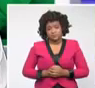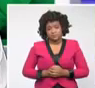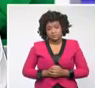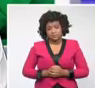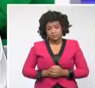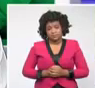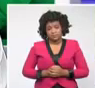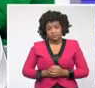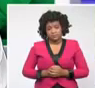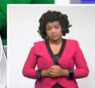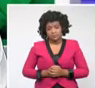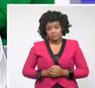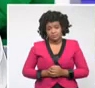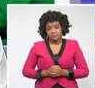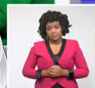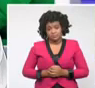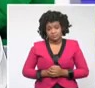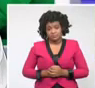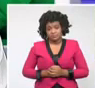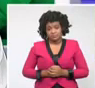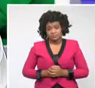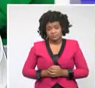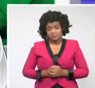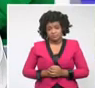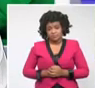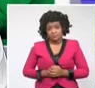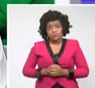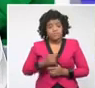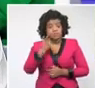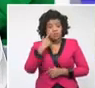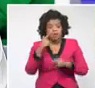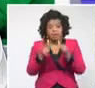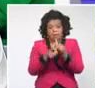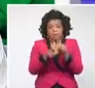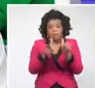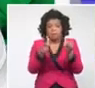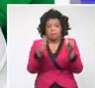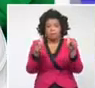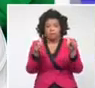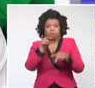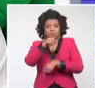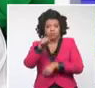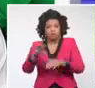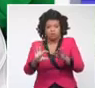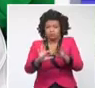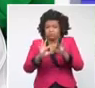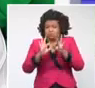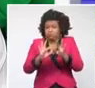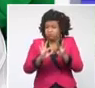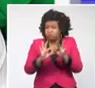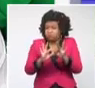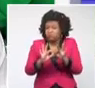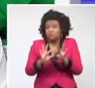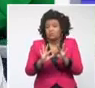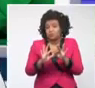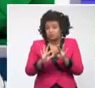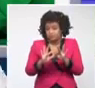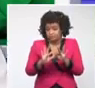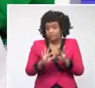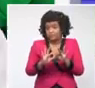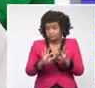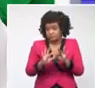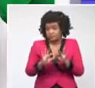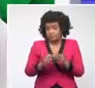el incremento que ha tenido el número de casos graves, el número de casos críticos, que estamos